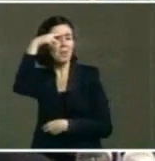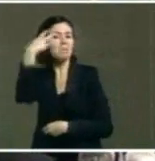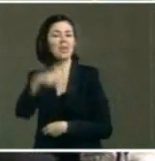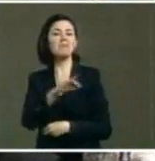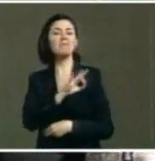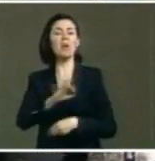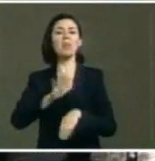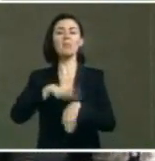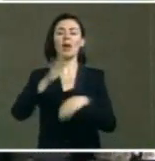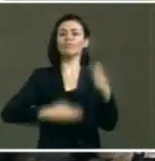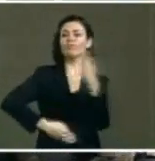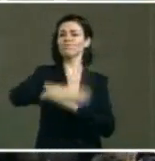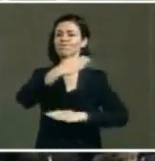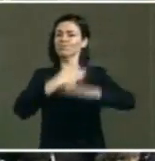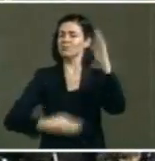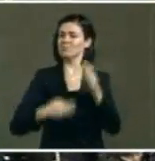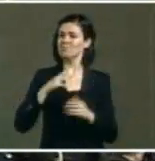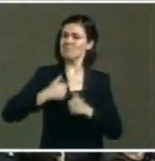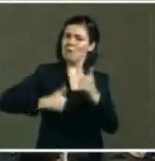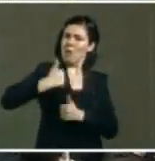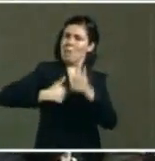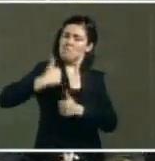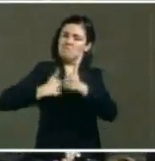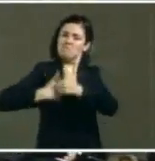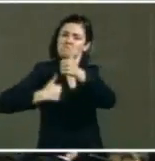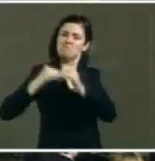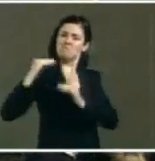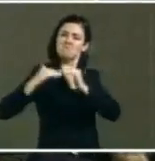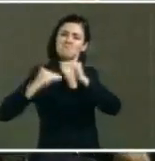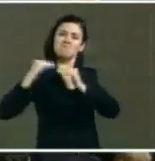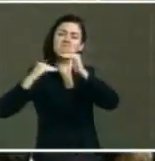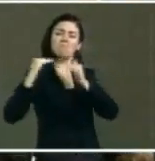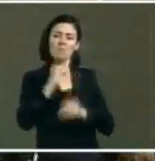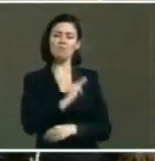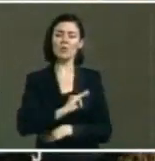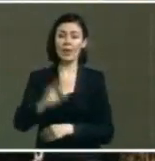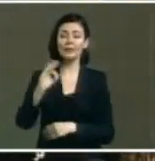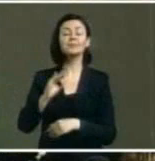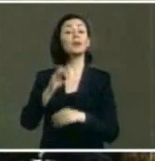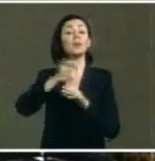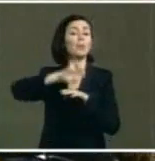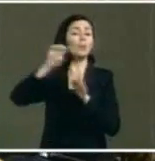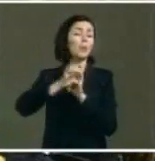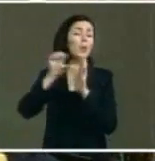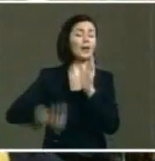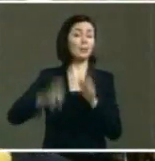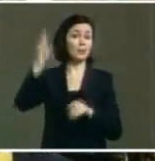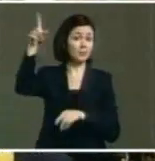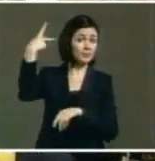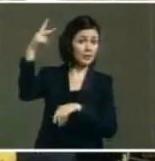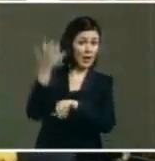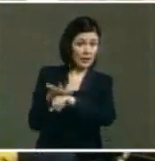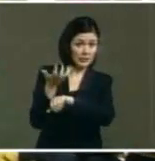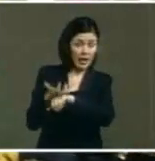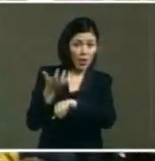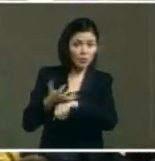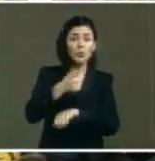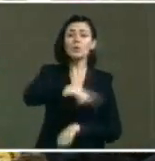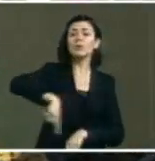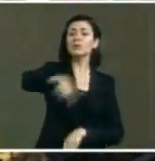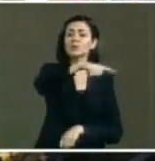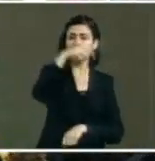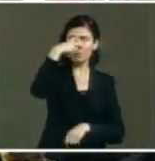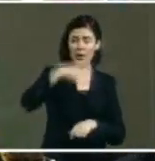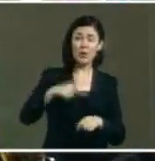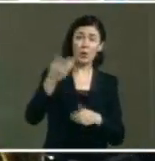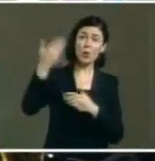de productos mexicanos en el total de las importaciones de Estados Unidos, por ejemplo, pasó del